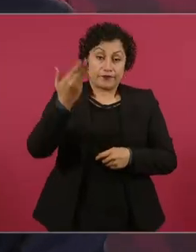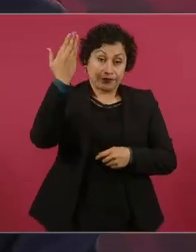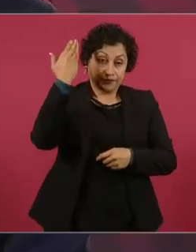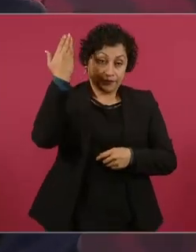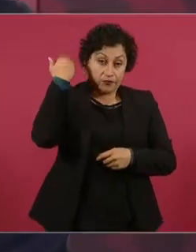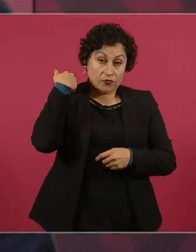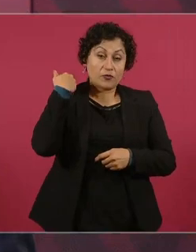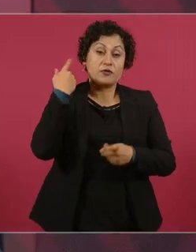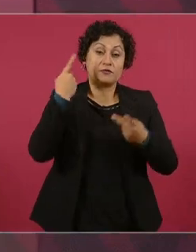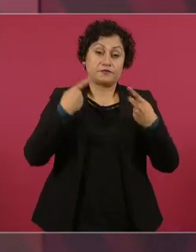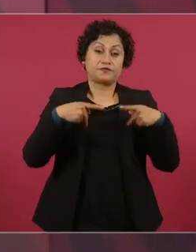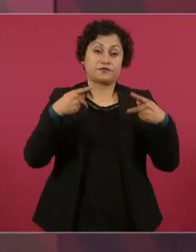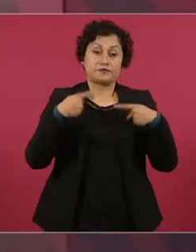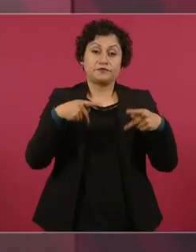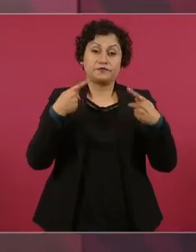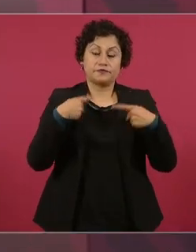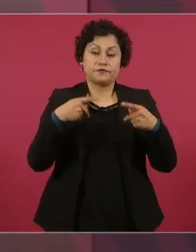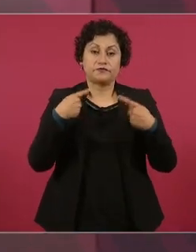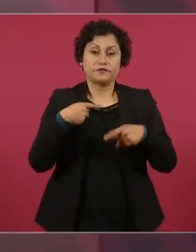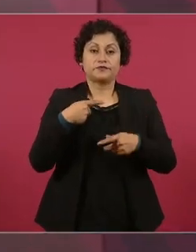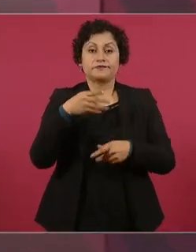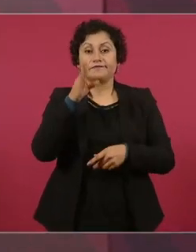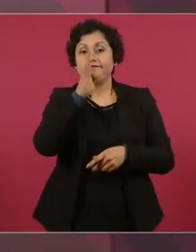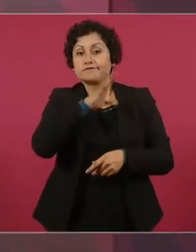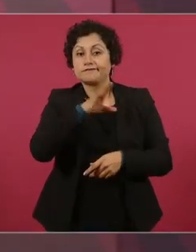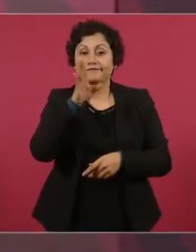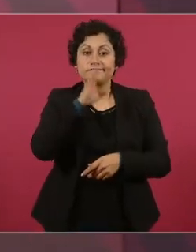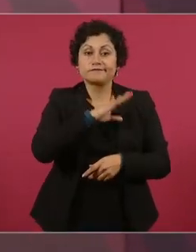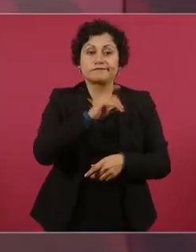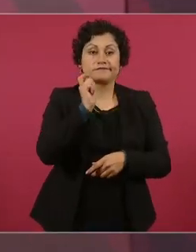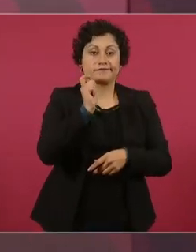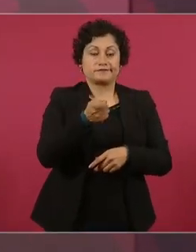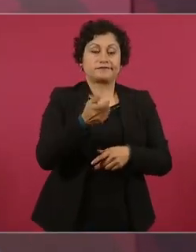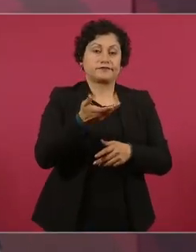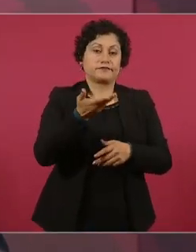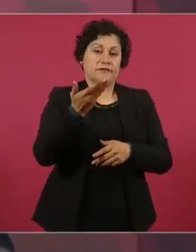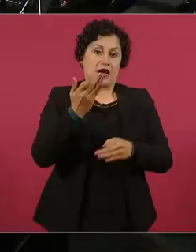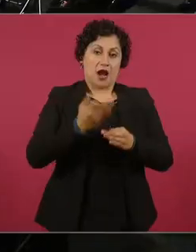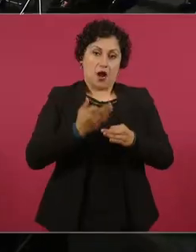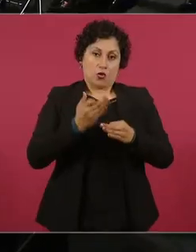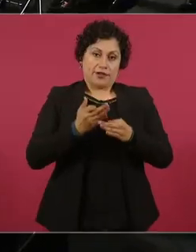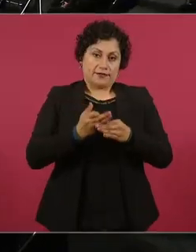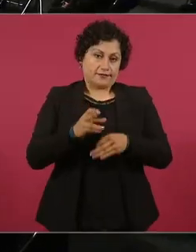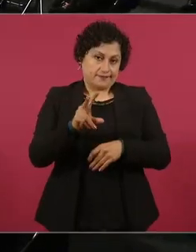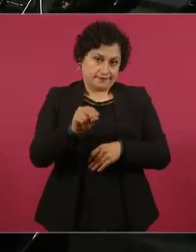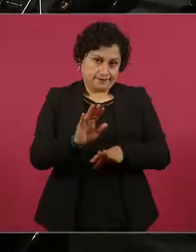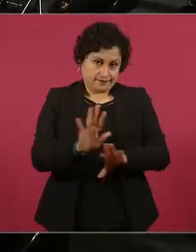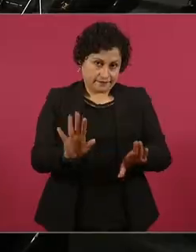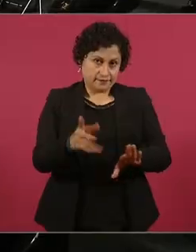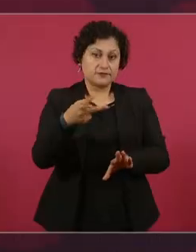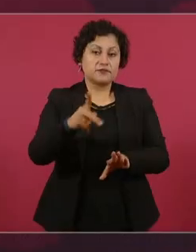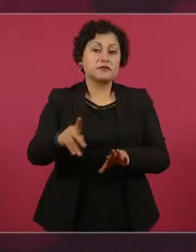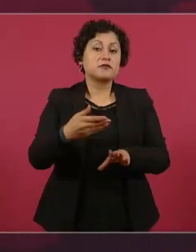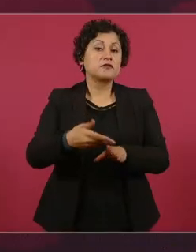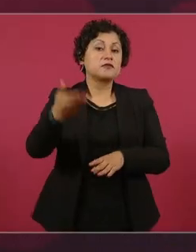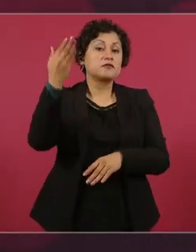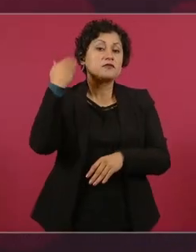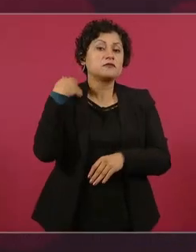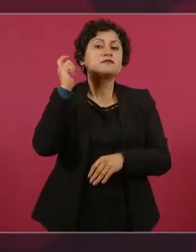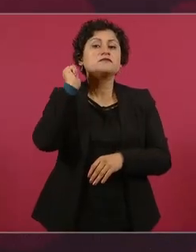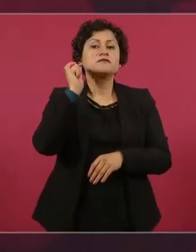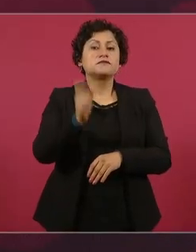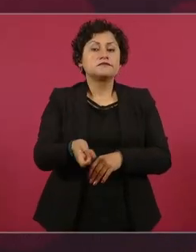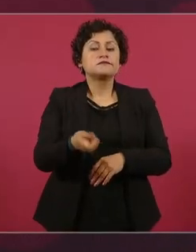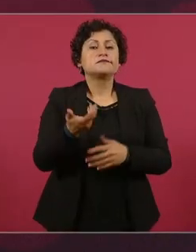ya no, afortunadamente, pero la queja es no nos